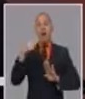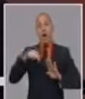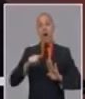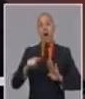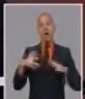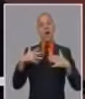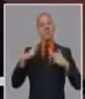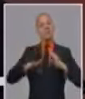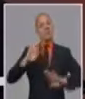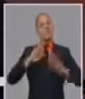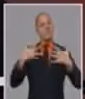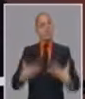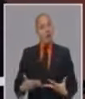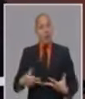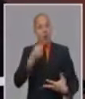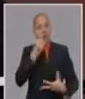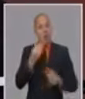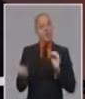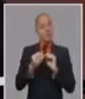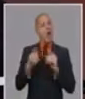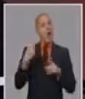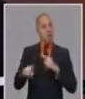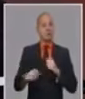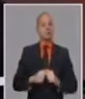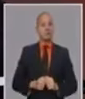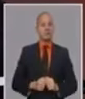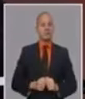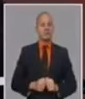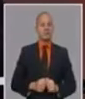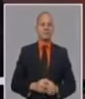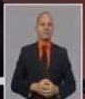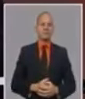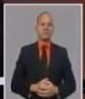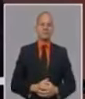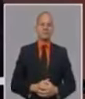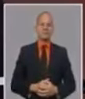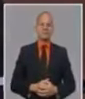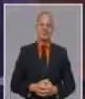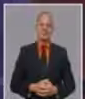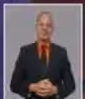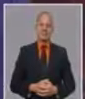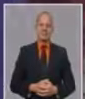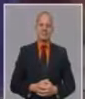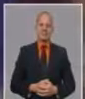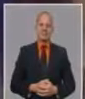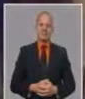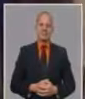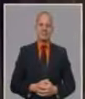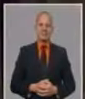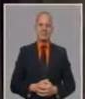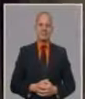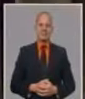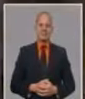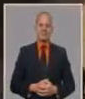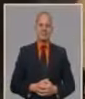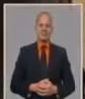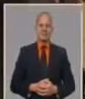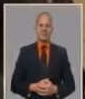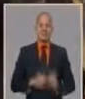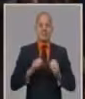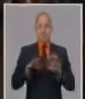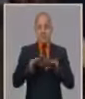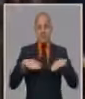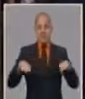siguen investigando y de las que seguimos hablando acá en los minutos finales de nuestra mesa redonda. Siga con nosotros. Un portal digital que hace